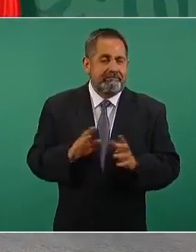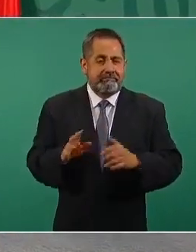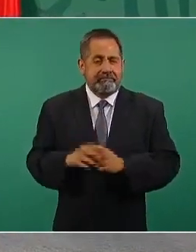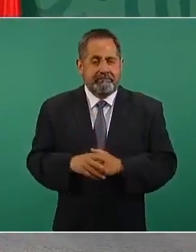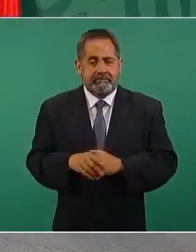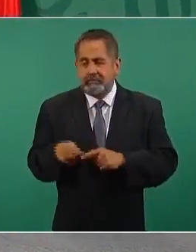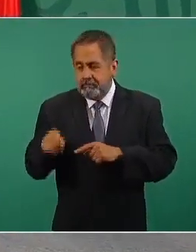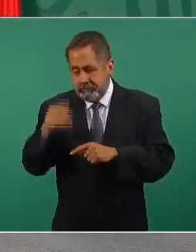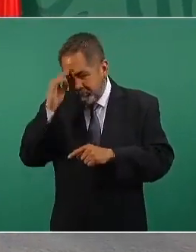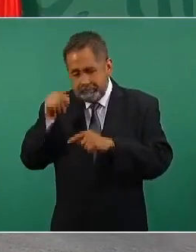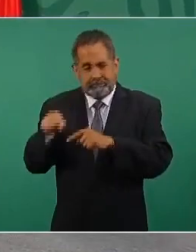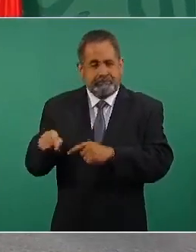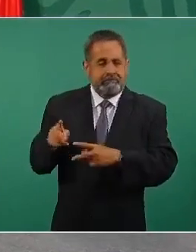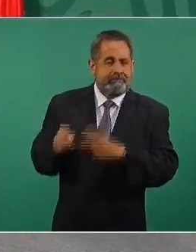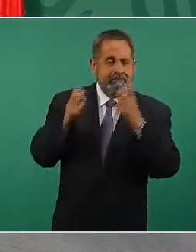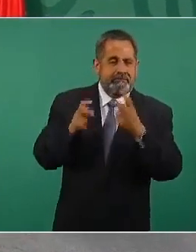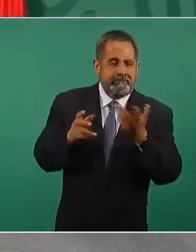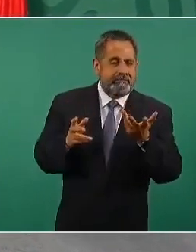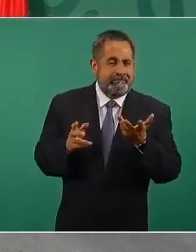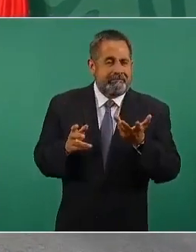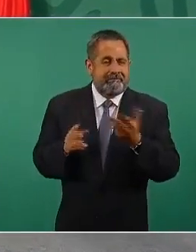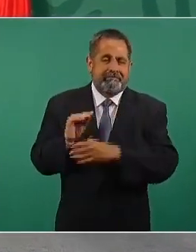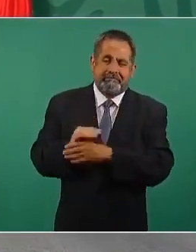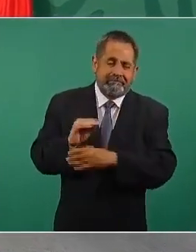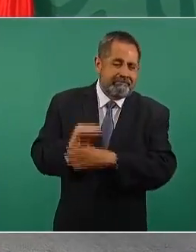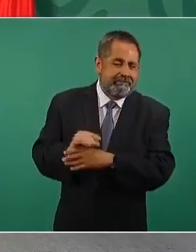No volteaban a ver al sureste ni siquiera para robar.